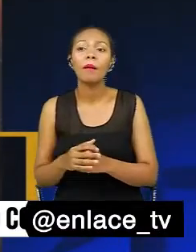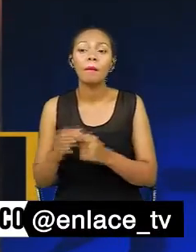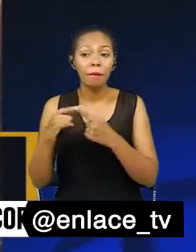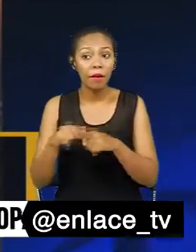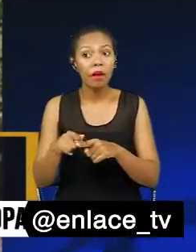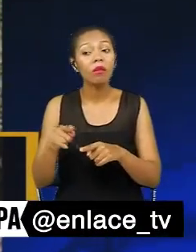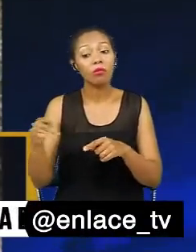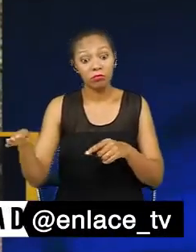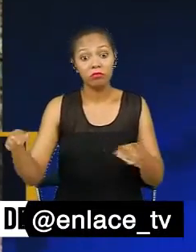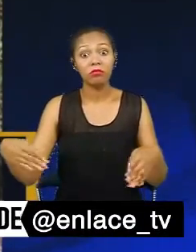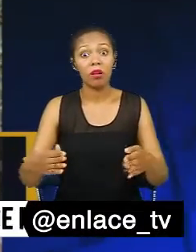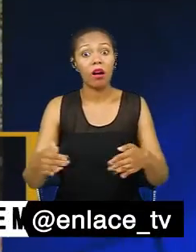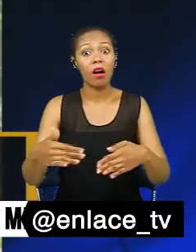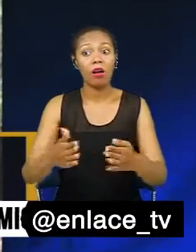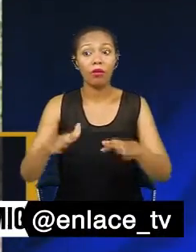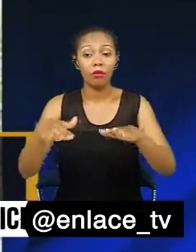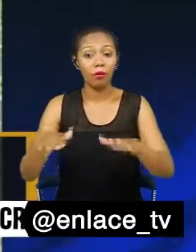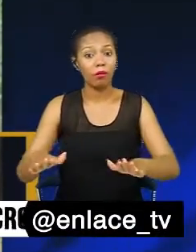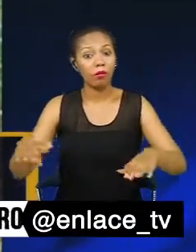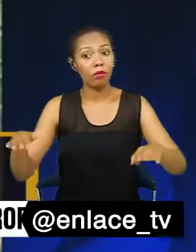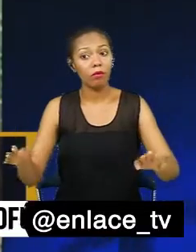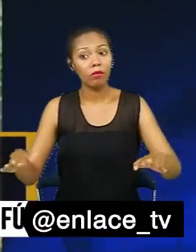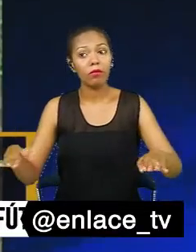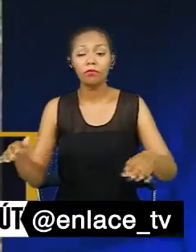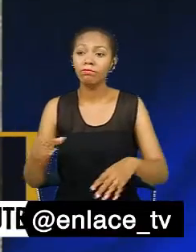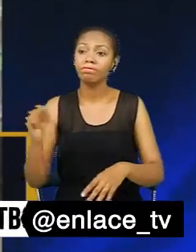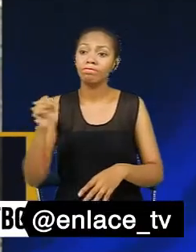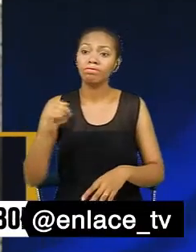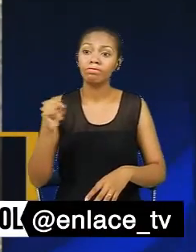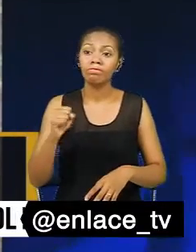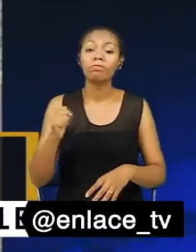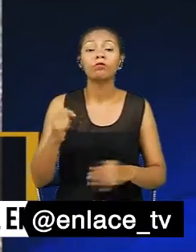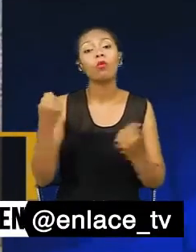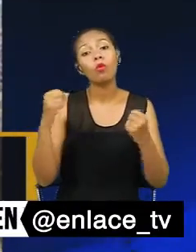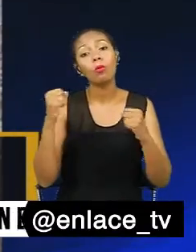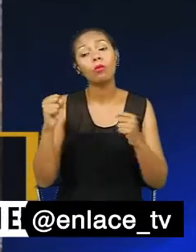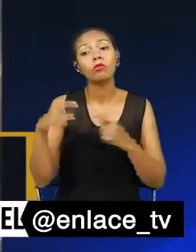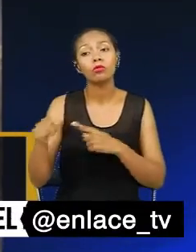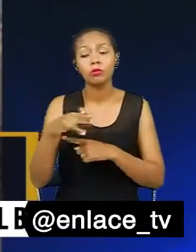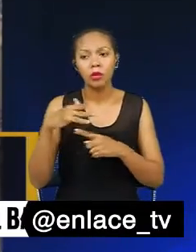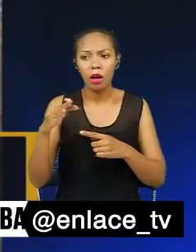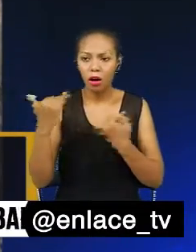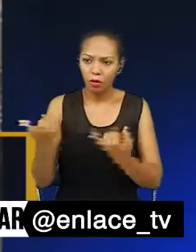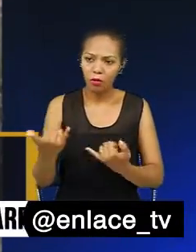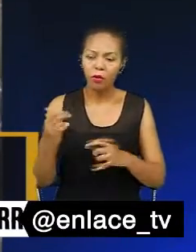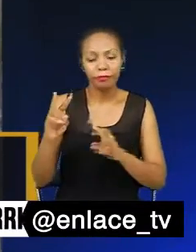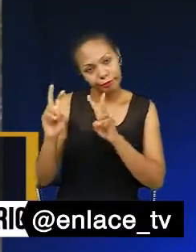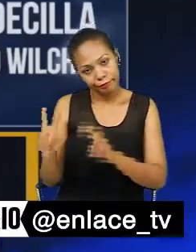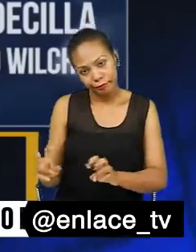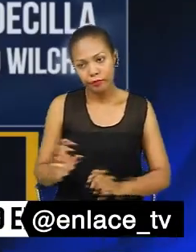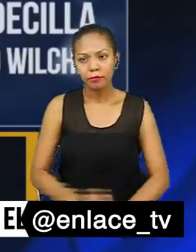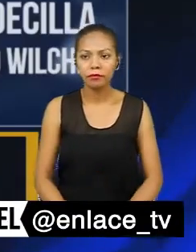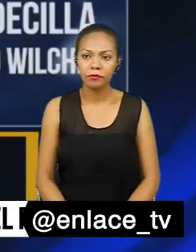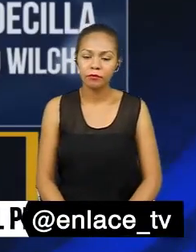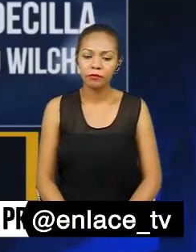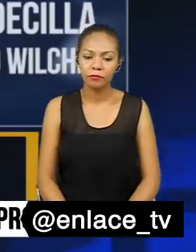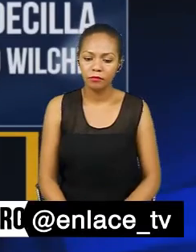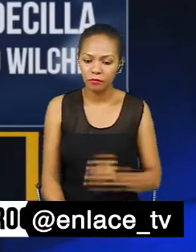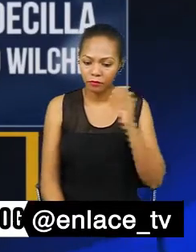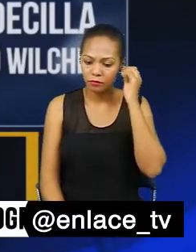embargo, Palma sin Trabajo se preocupó por la situación que se venía presentando y ellos argumentaron de